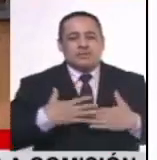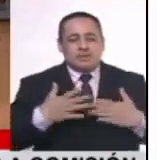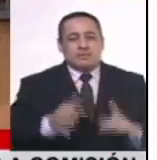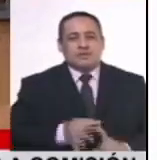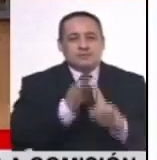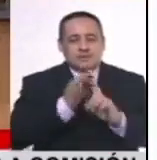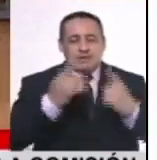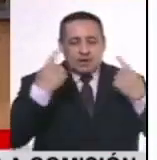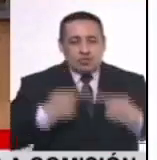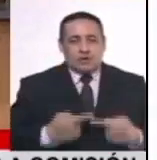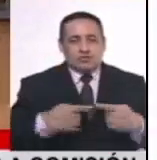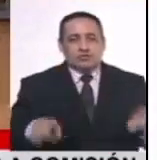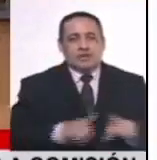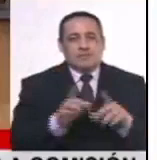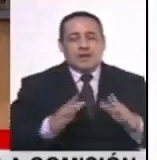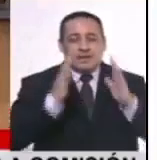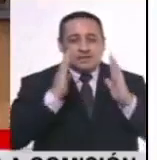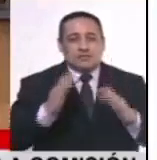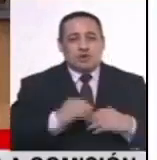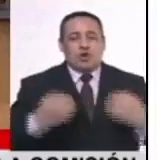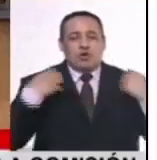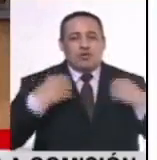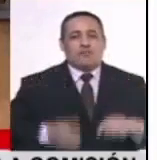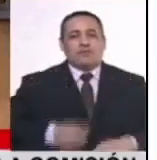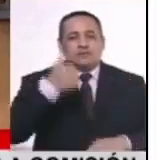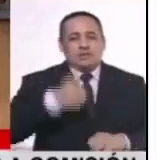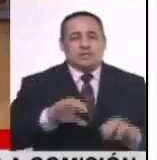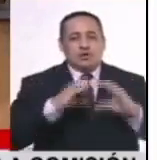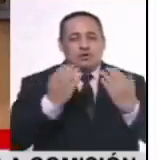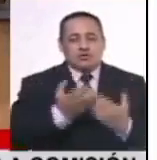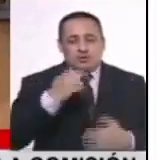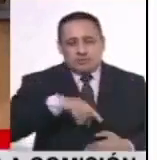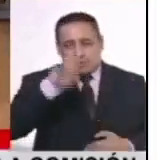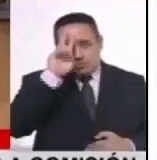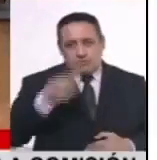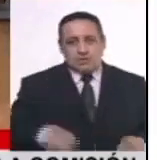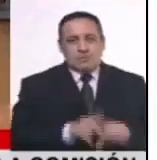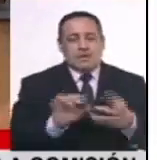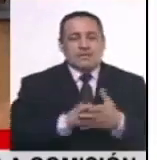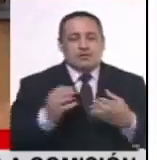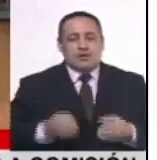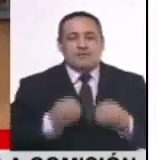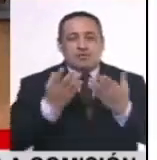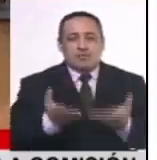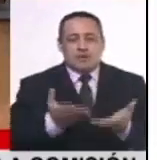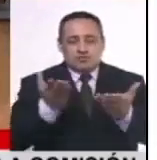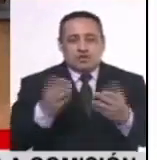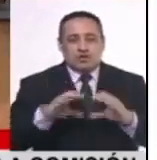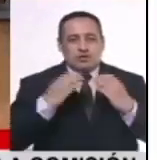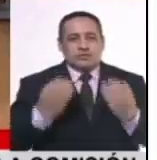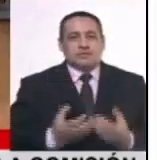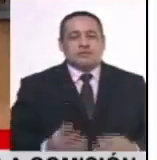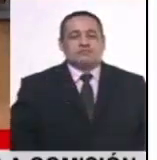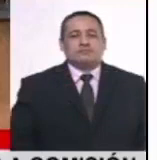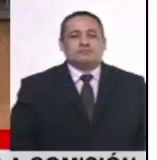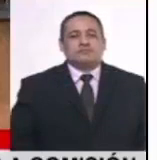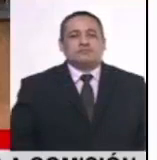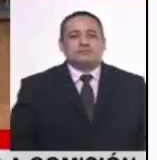especial consideración. Atentamente, oficial mayor del Congreso de la República. Es cuanto tengo que informar, señor congresista